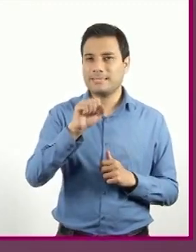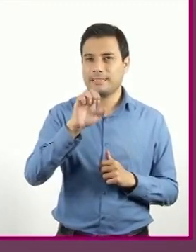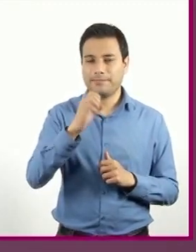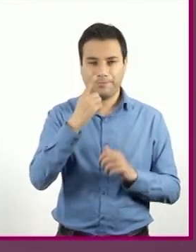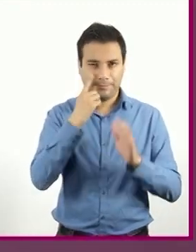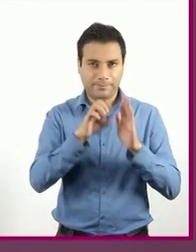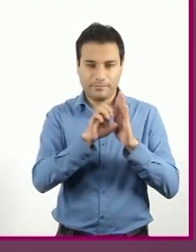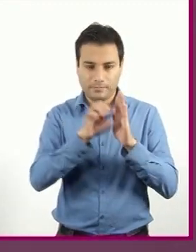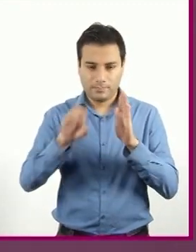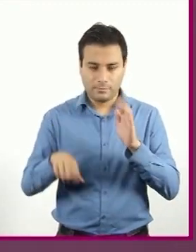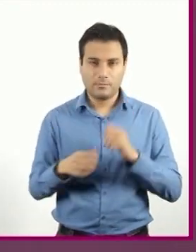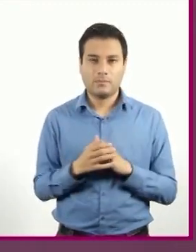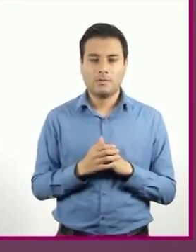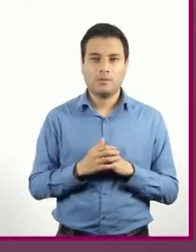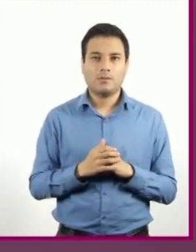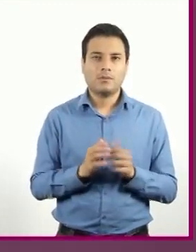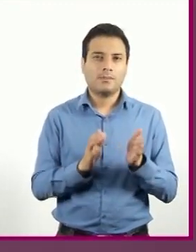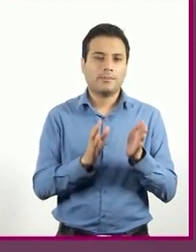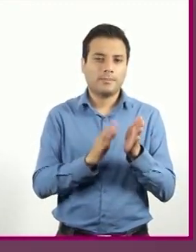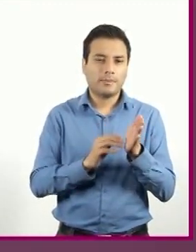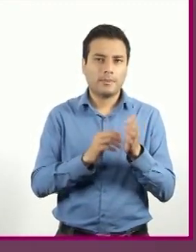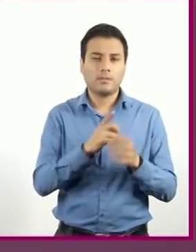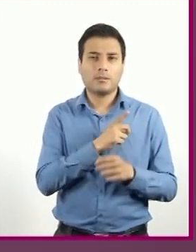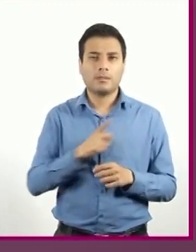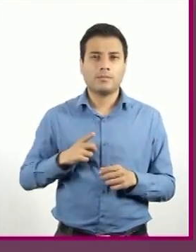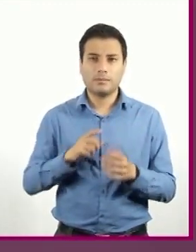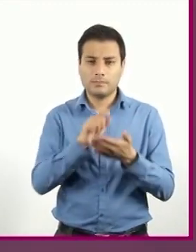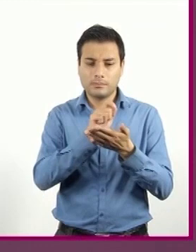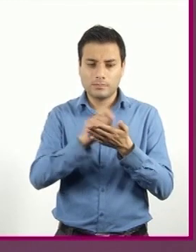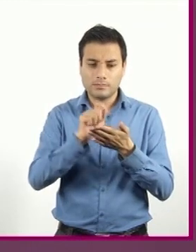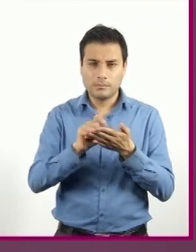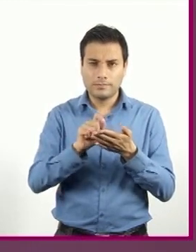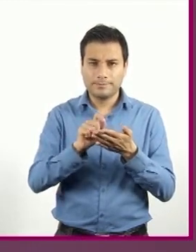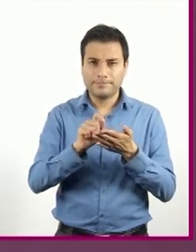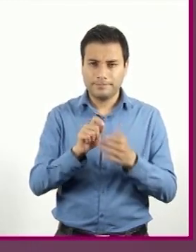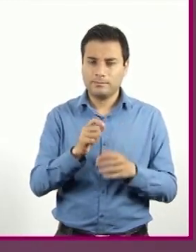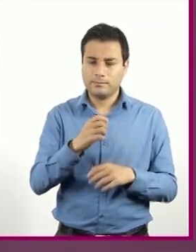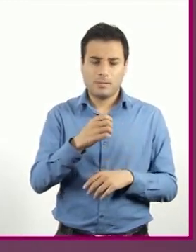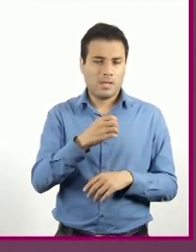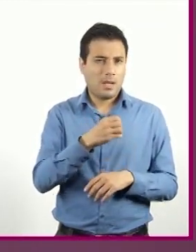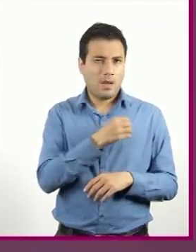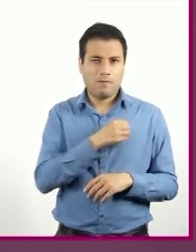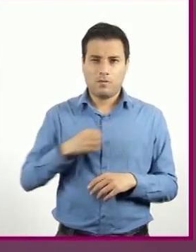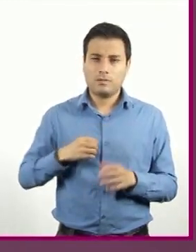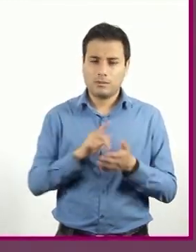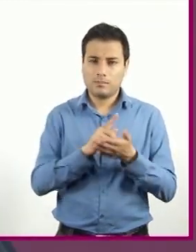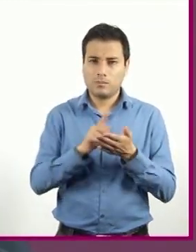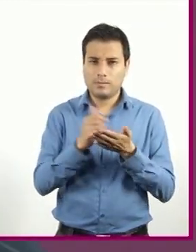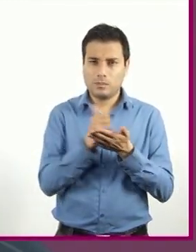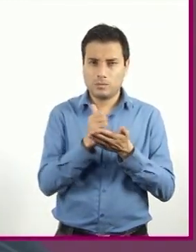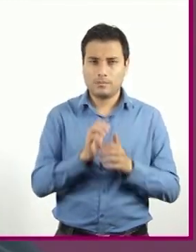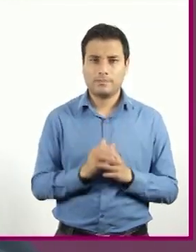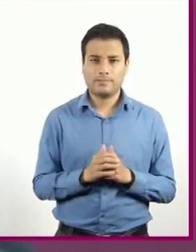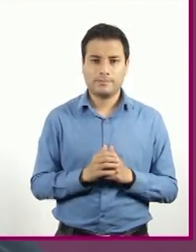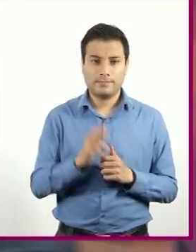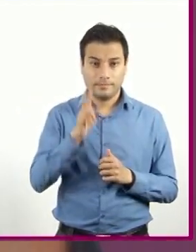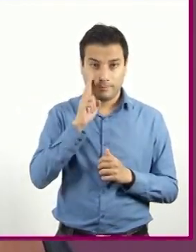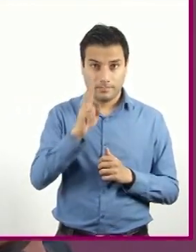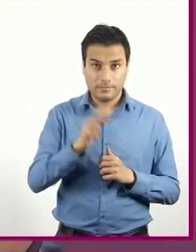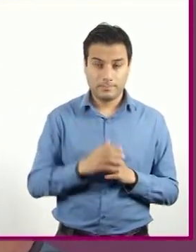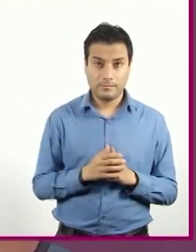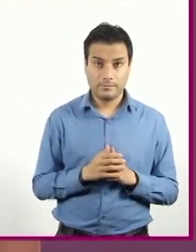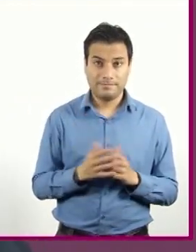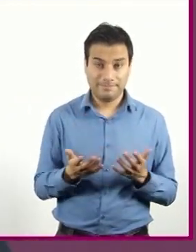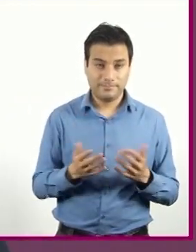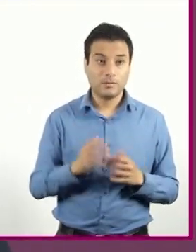El formulario deberá llenarse obligatoriamente con tinta azul. Observen cómo